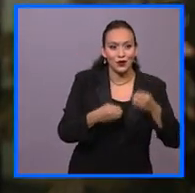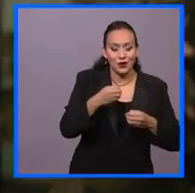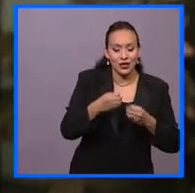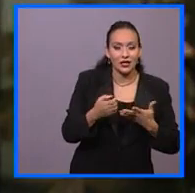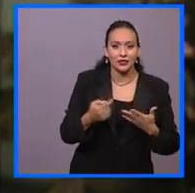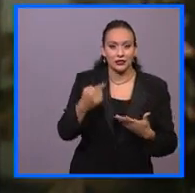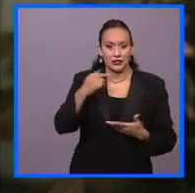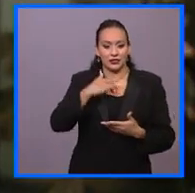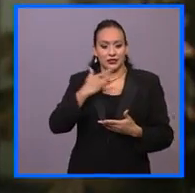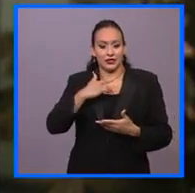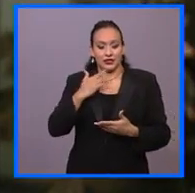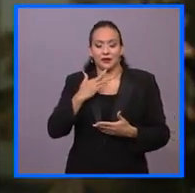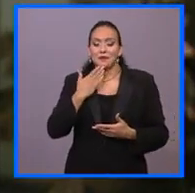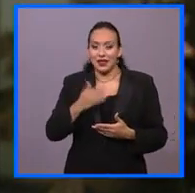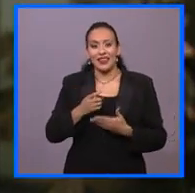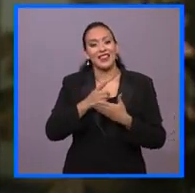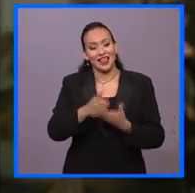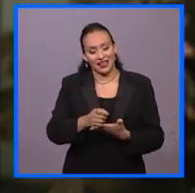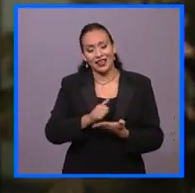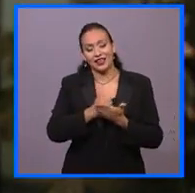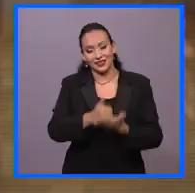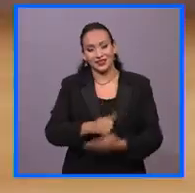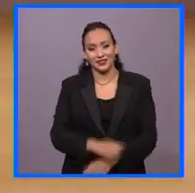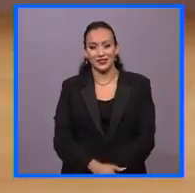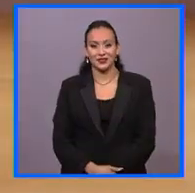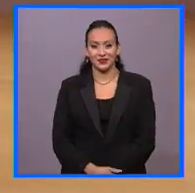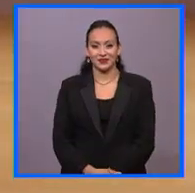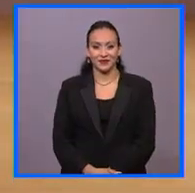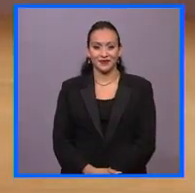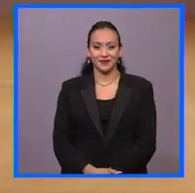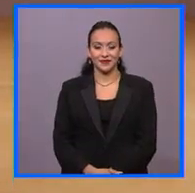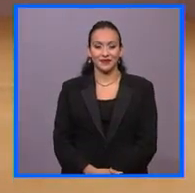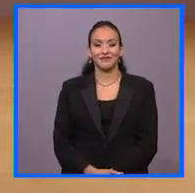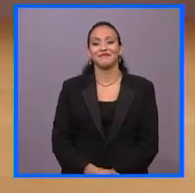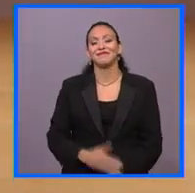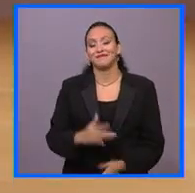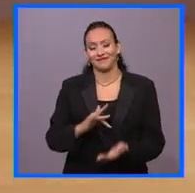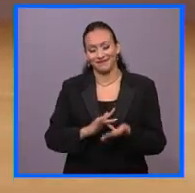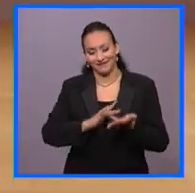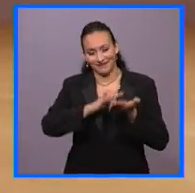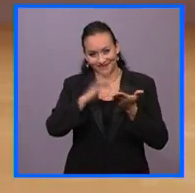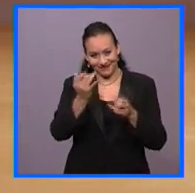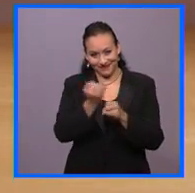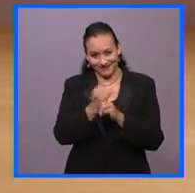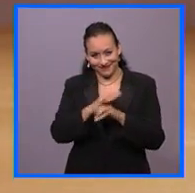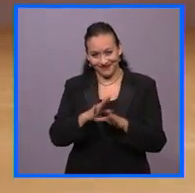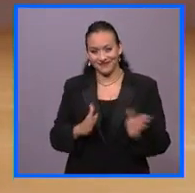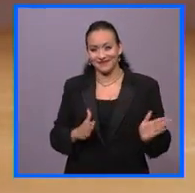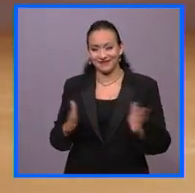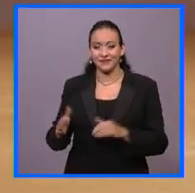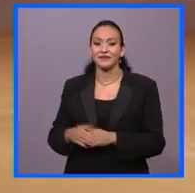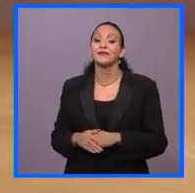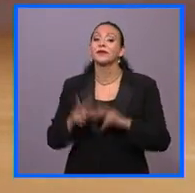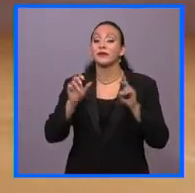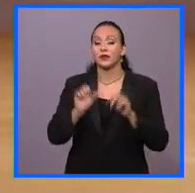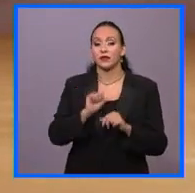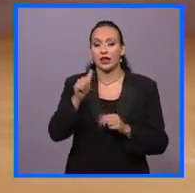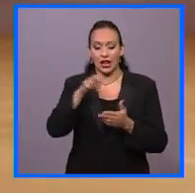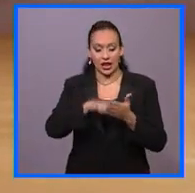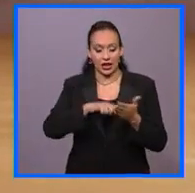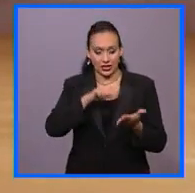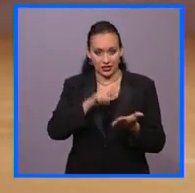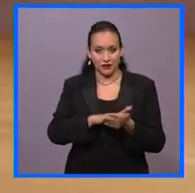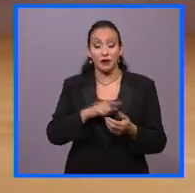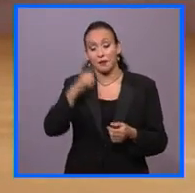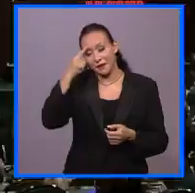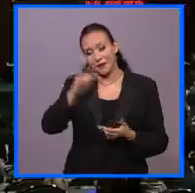de justicia. Ese es el reporte que tenemos. Muchas gracias, Lorena, por tu reporte. En más temas, las reformas a la